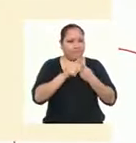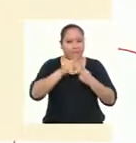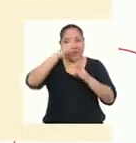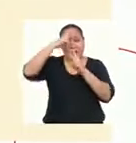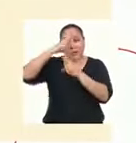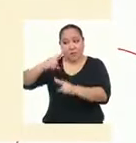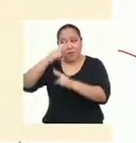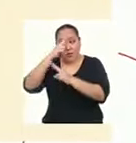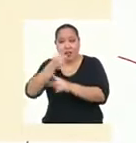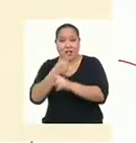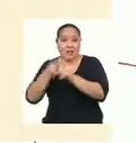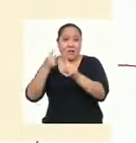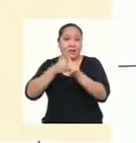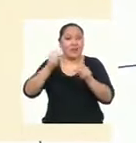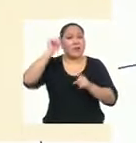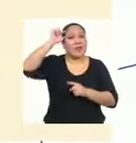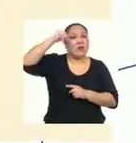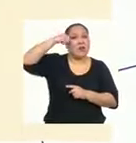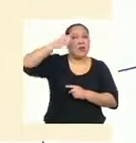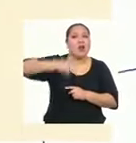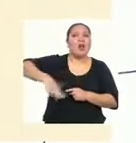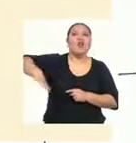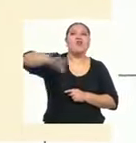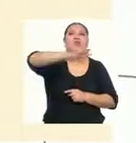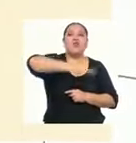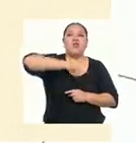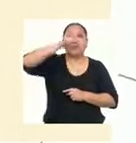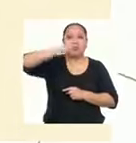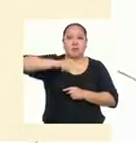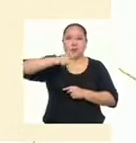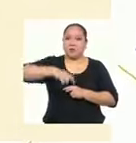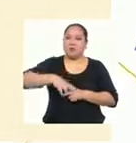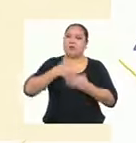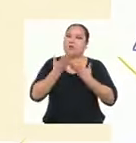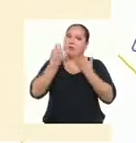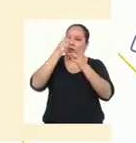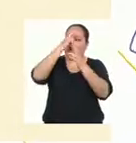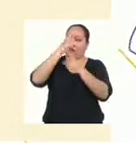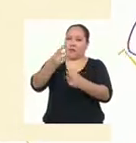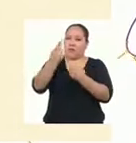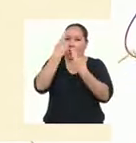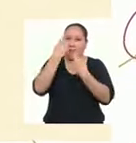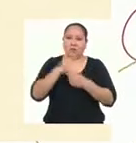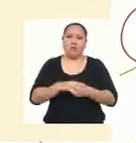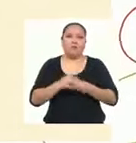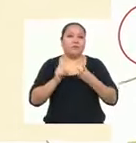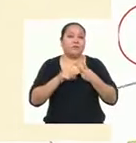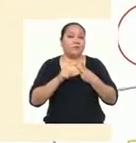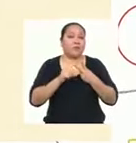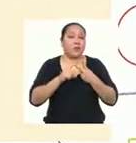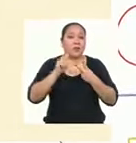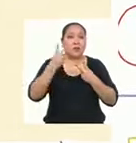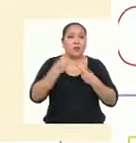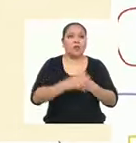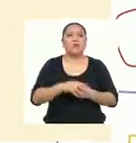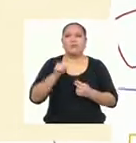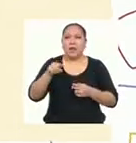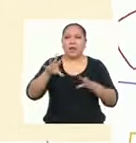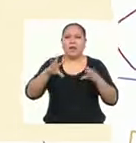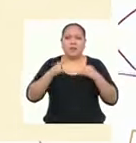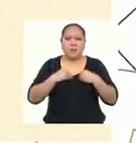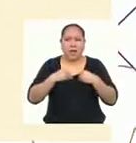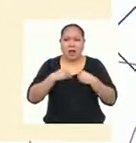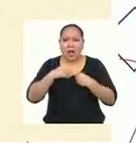las diferencias. Recordemos que todos merecemos respeto. Dos, debemos estar dispuestos a aprender de